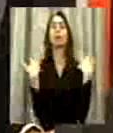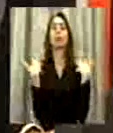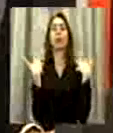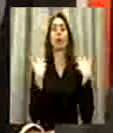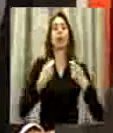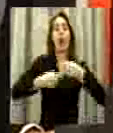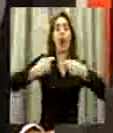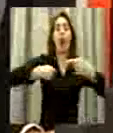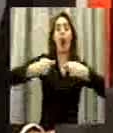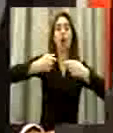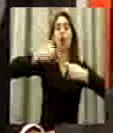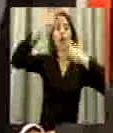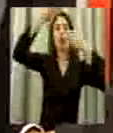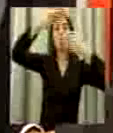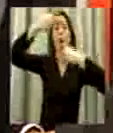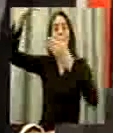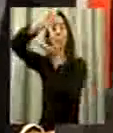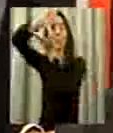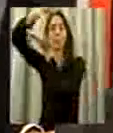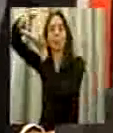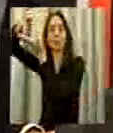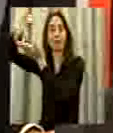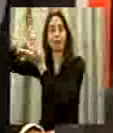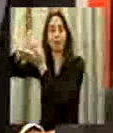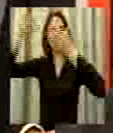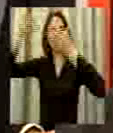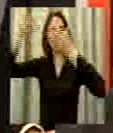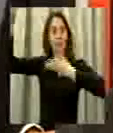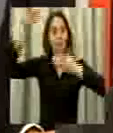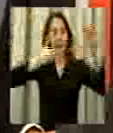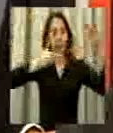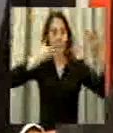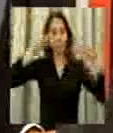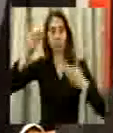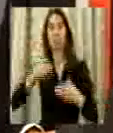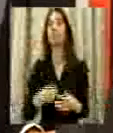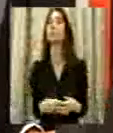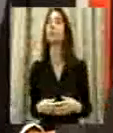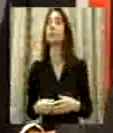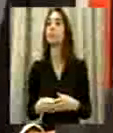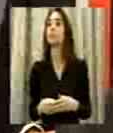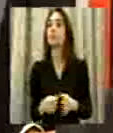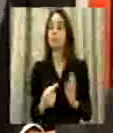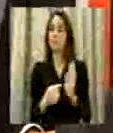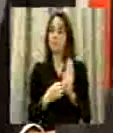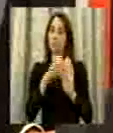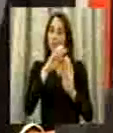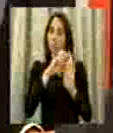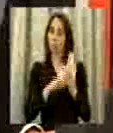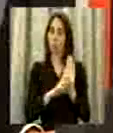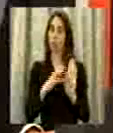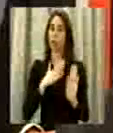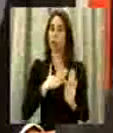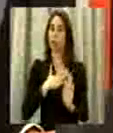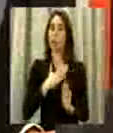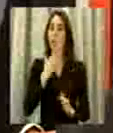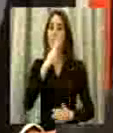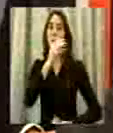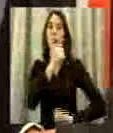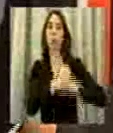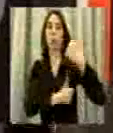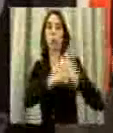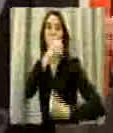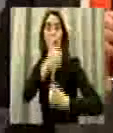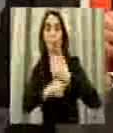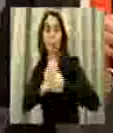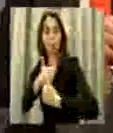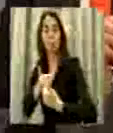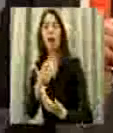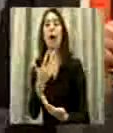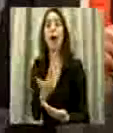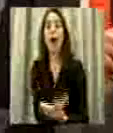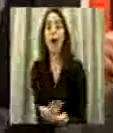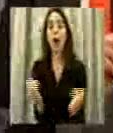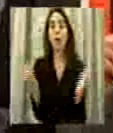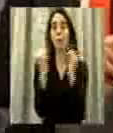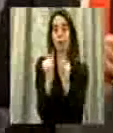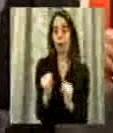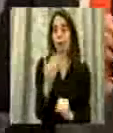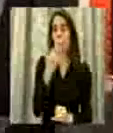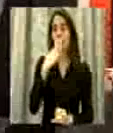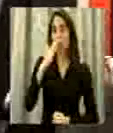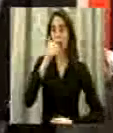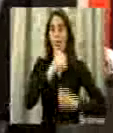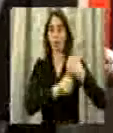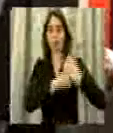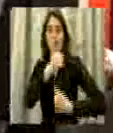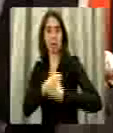exterior. Yo quiero decir, este es un proyecto que lo que aspira es a mejorar la competitividad. Hay maneras de mejorar